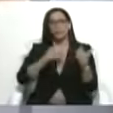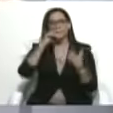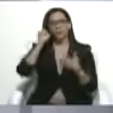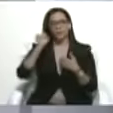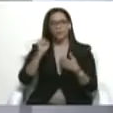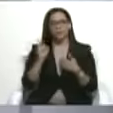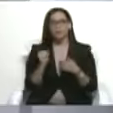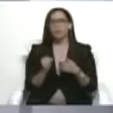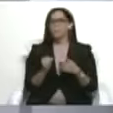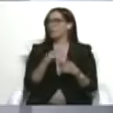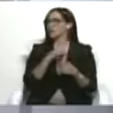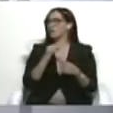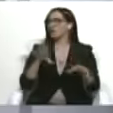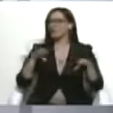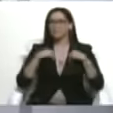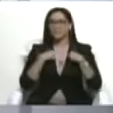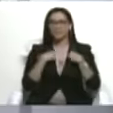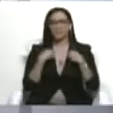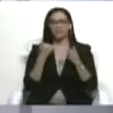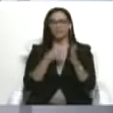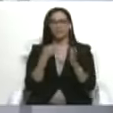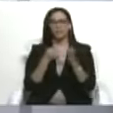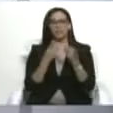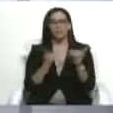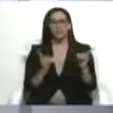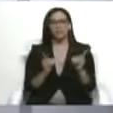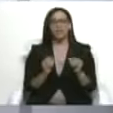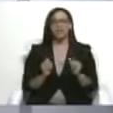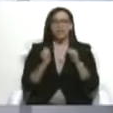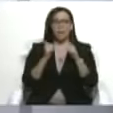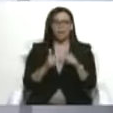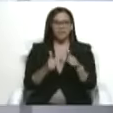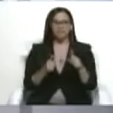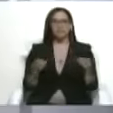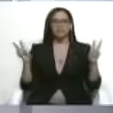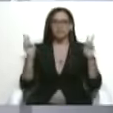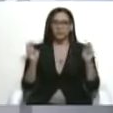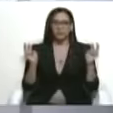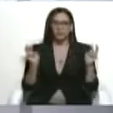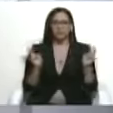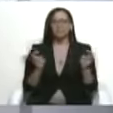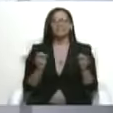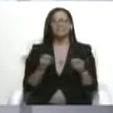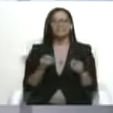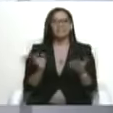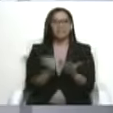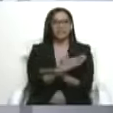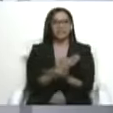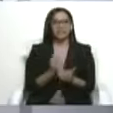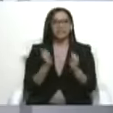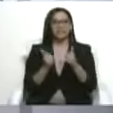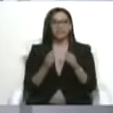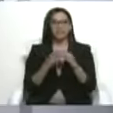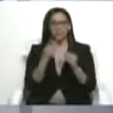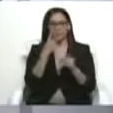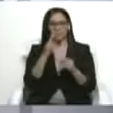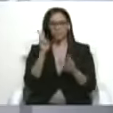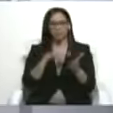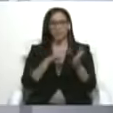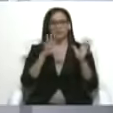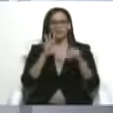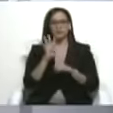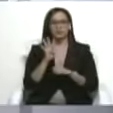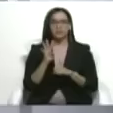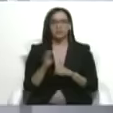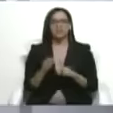para desconocer las instituciones democráticas y a partir de esa presunta salida iniciar todo lo que vimos en el 2014, que